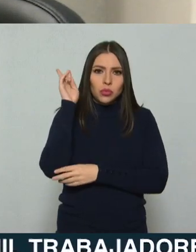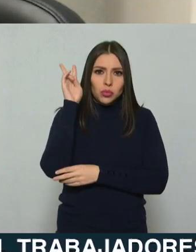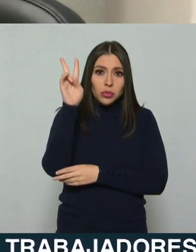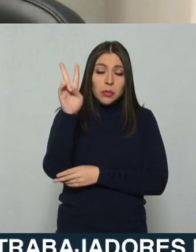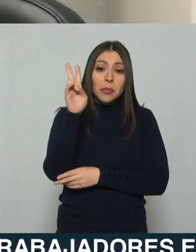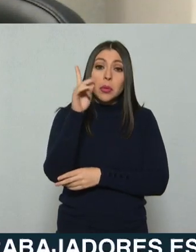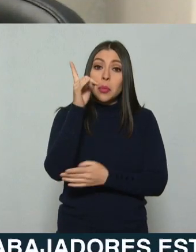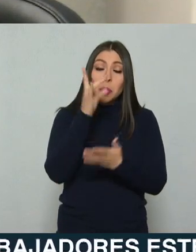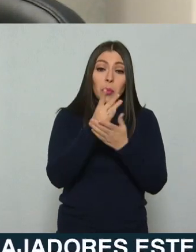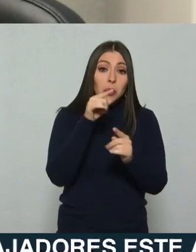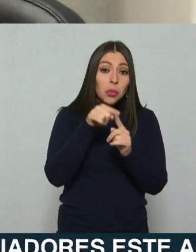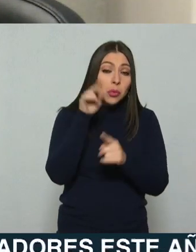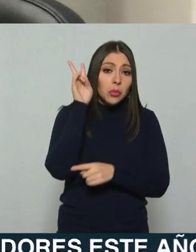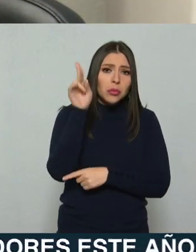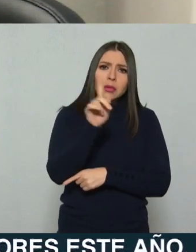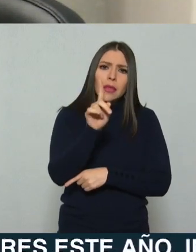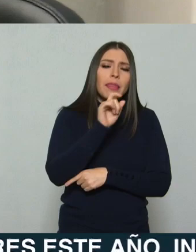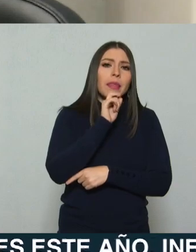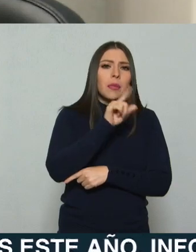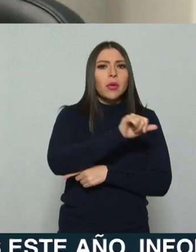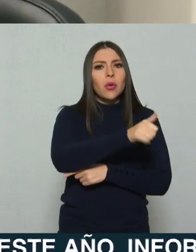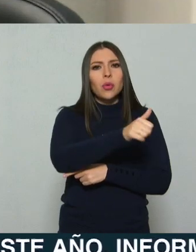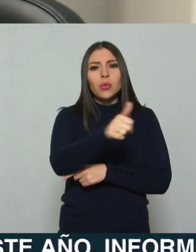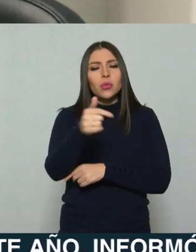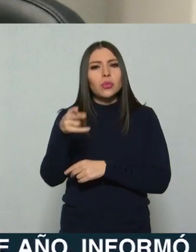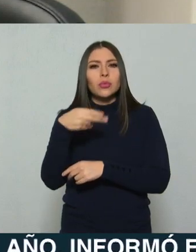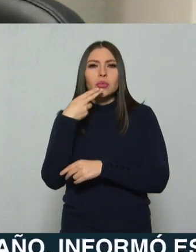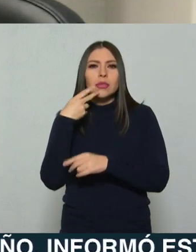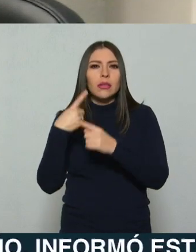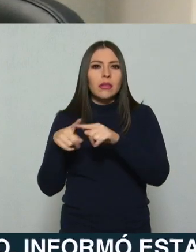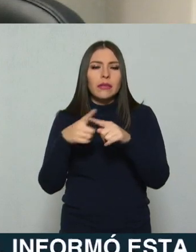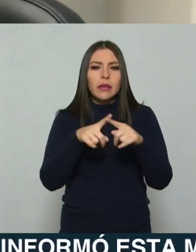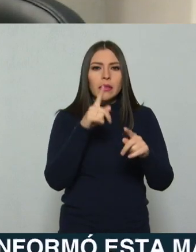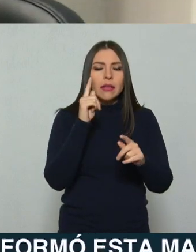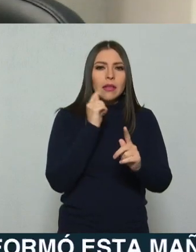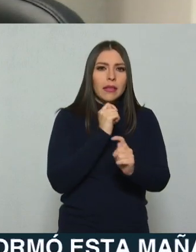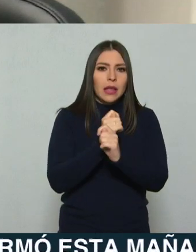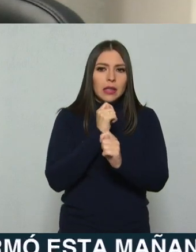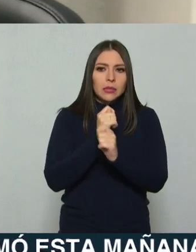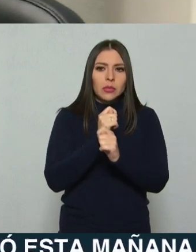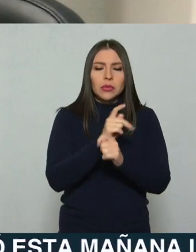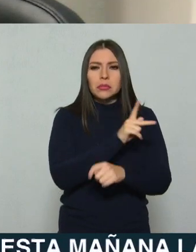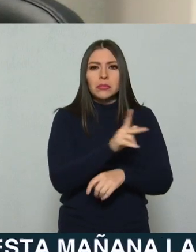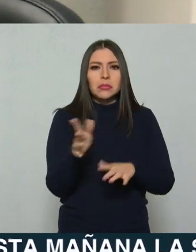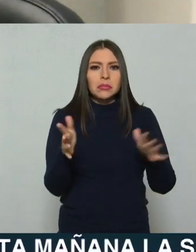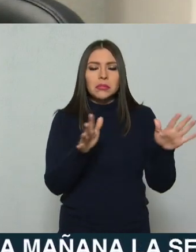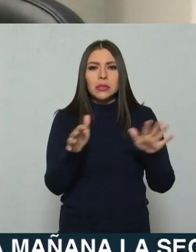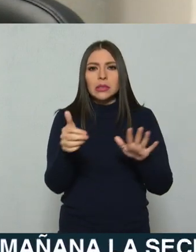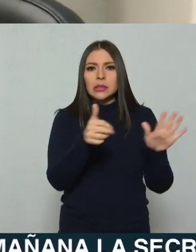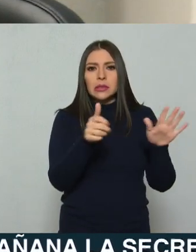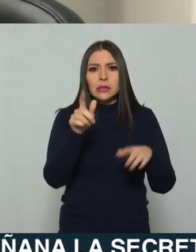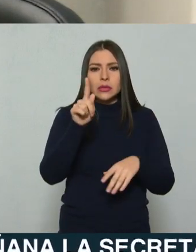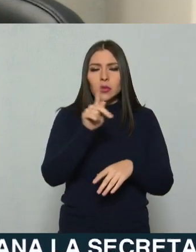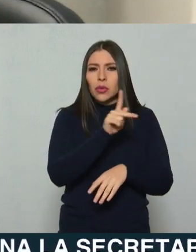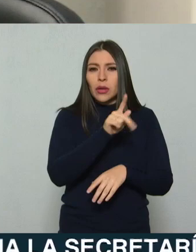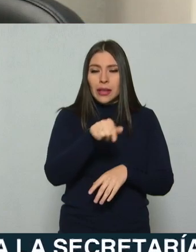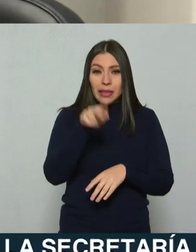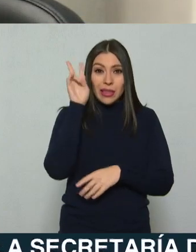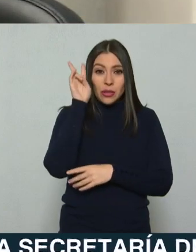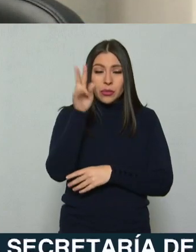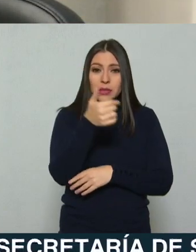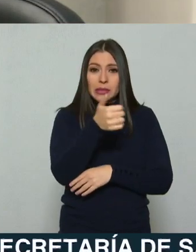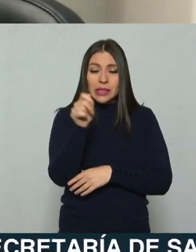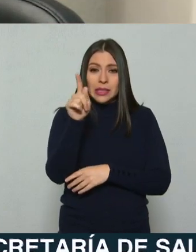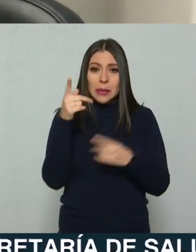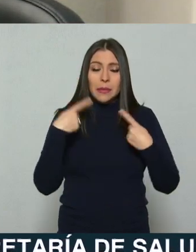todos los operadores que tenemos aquí en la red de trolebuses, que son algo así como 670 operadores, todos están capacitados